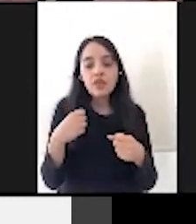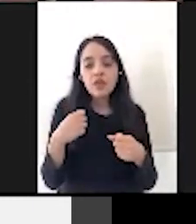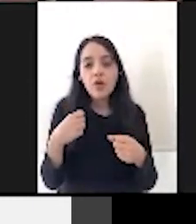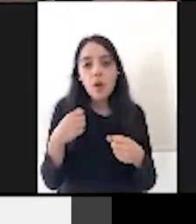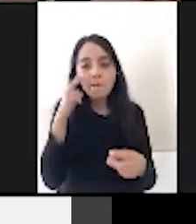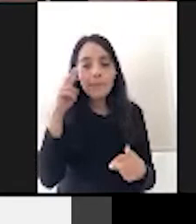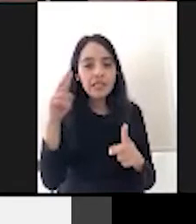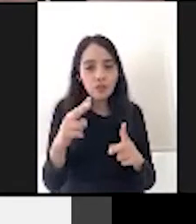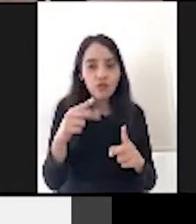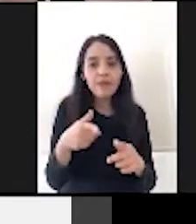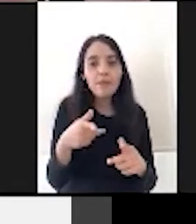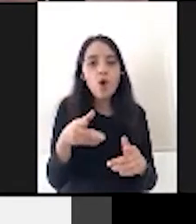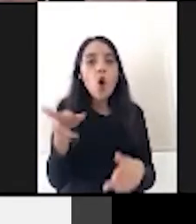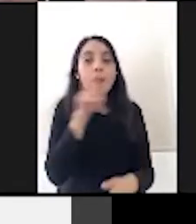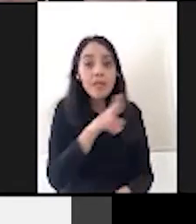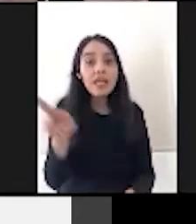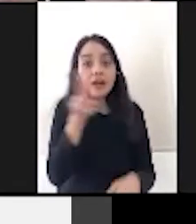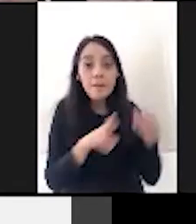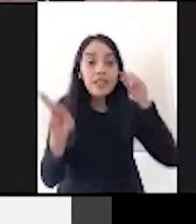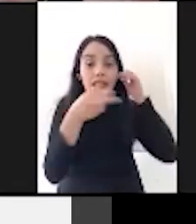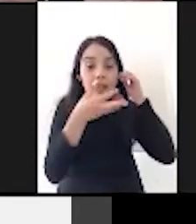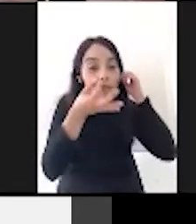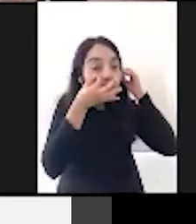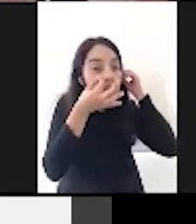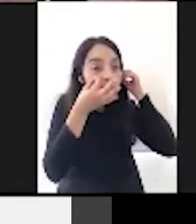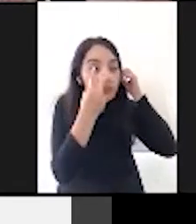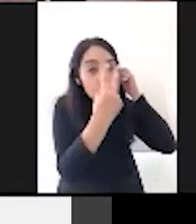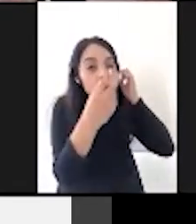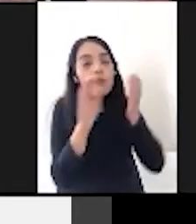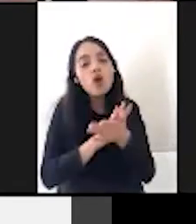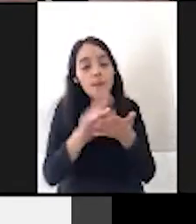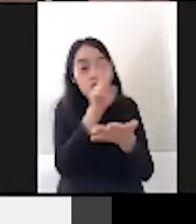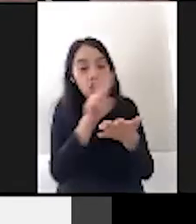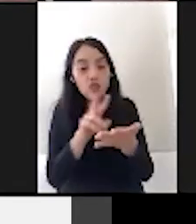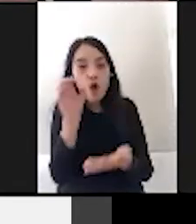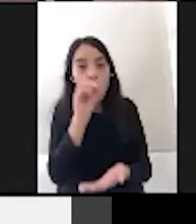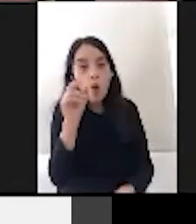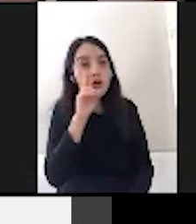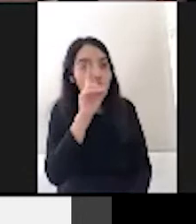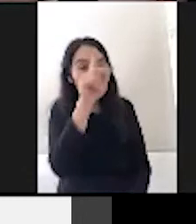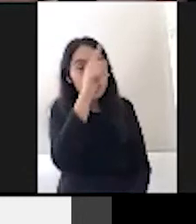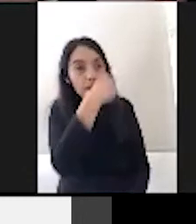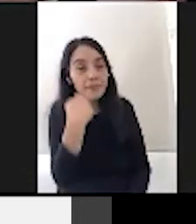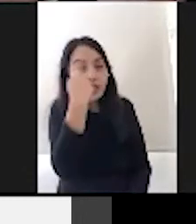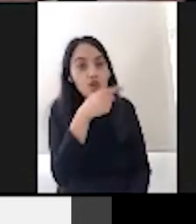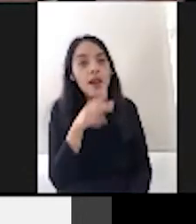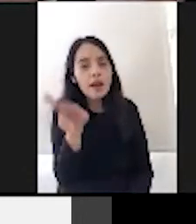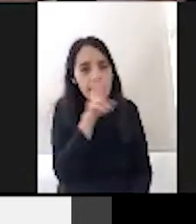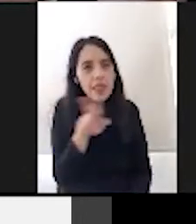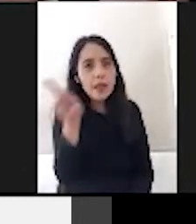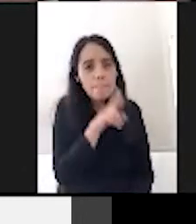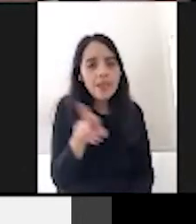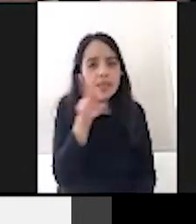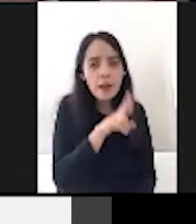una tarea visual, como podría ser la lectura o el reconocimiento de rostros, y mediante esta exposición repetitiva y que se le